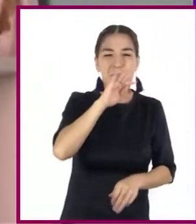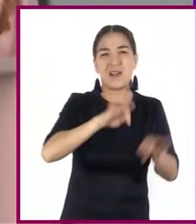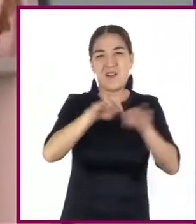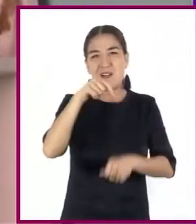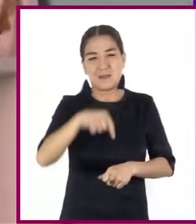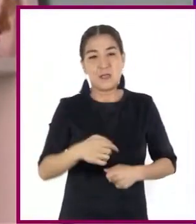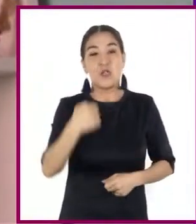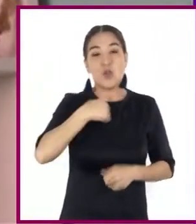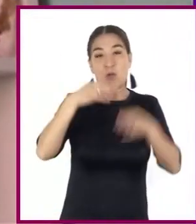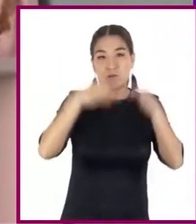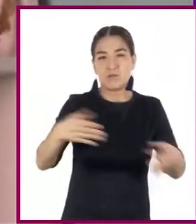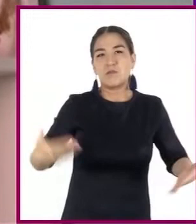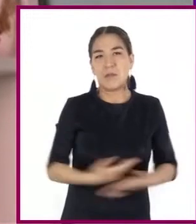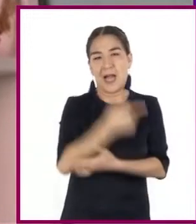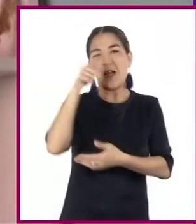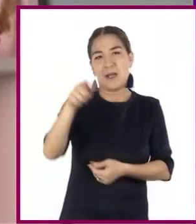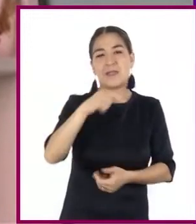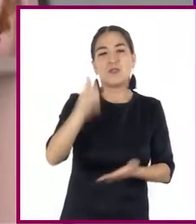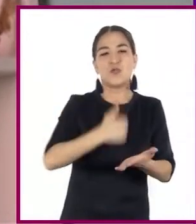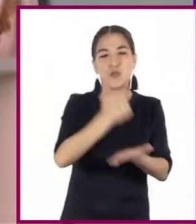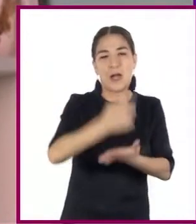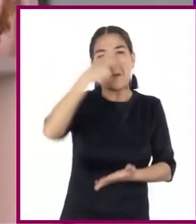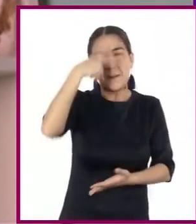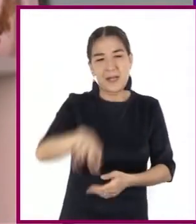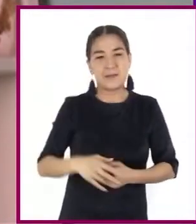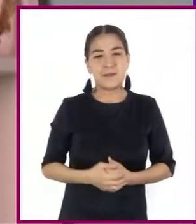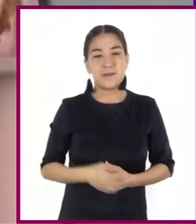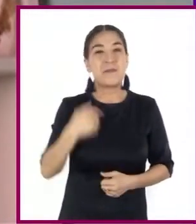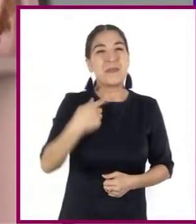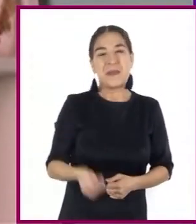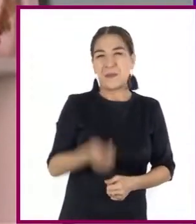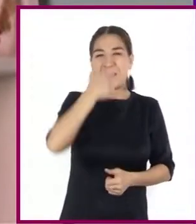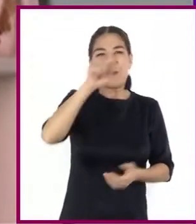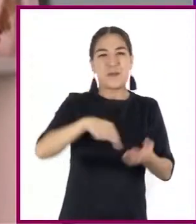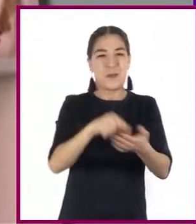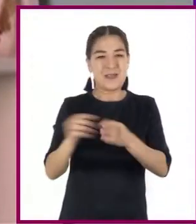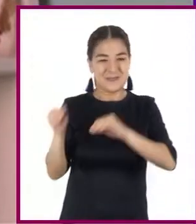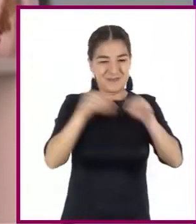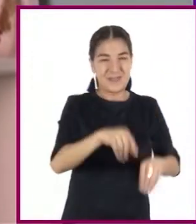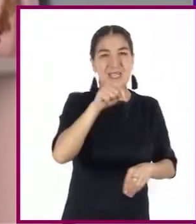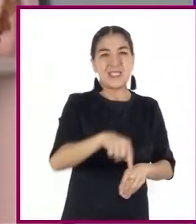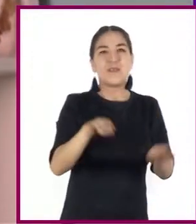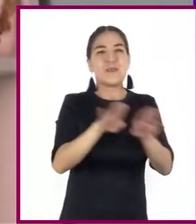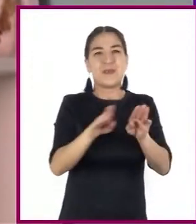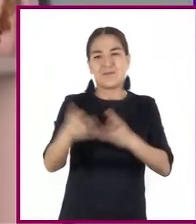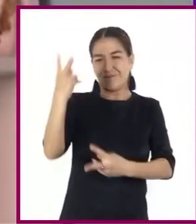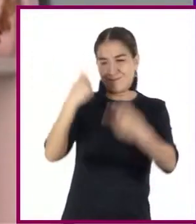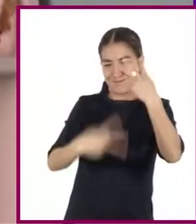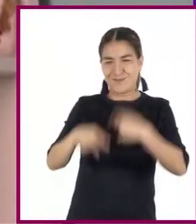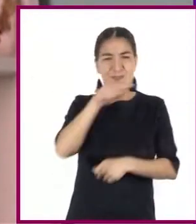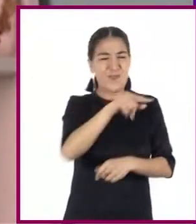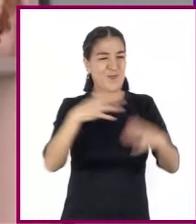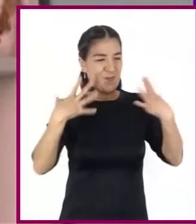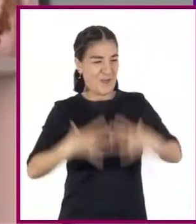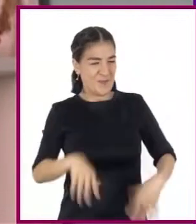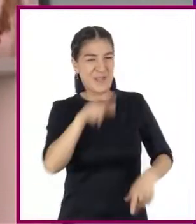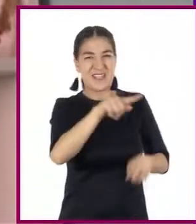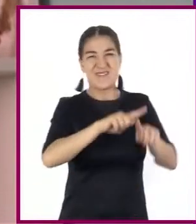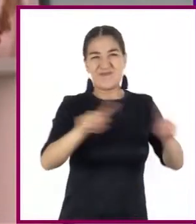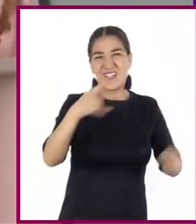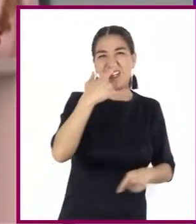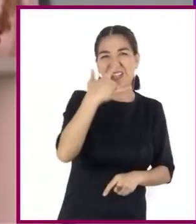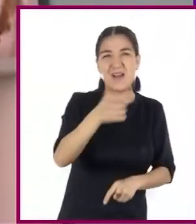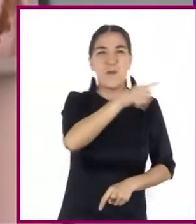soy originario de la Ciudad de México. En un principio los chavos de mi comunidad no me aceptaban por mi forma de vestir y de hablar. Esto